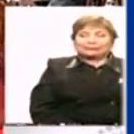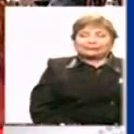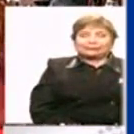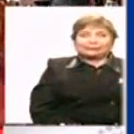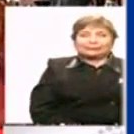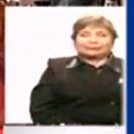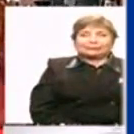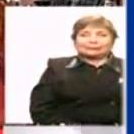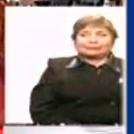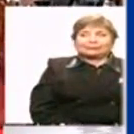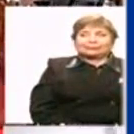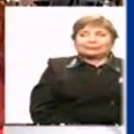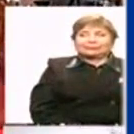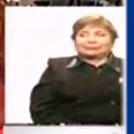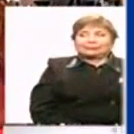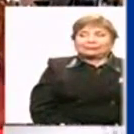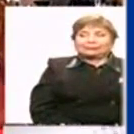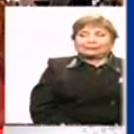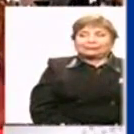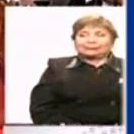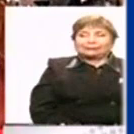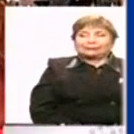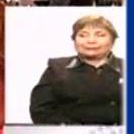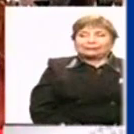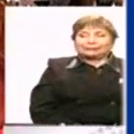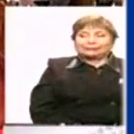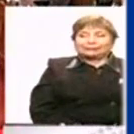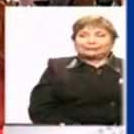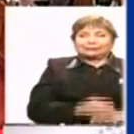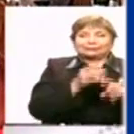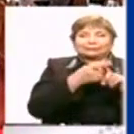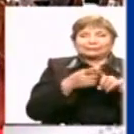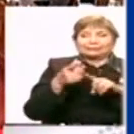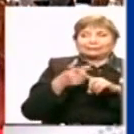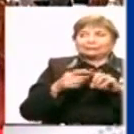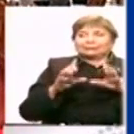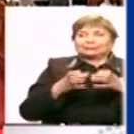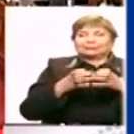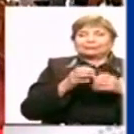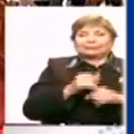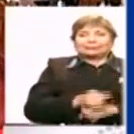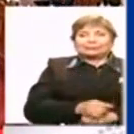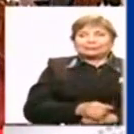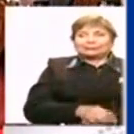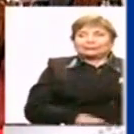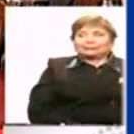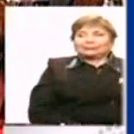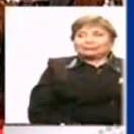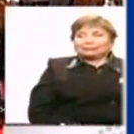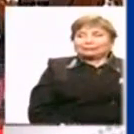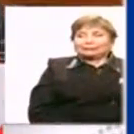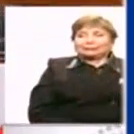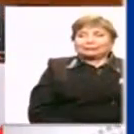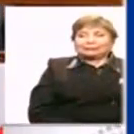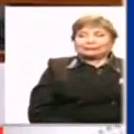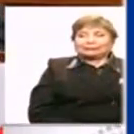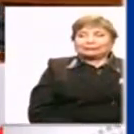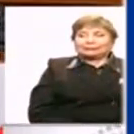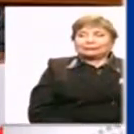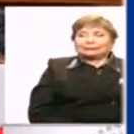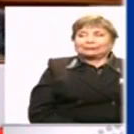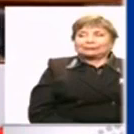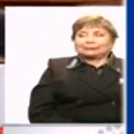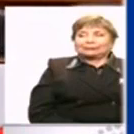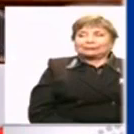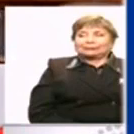profesor, le debemos nuestro principal compromiso al pueblo peruano que confió en esa fórmula. Y vamos a trabajar en esa línea. Te pido a ti